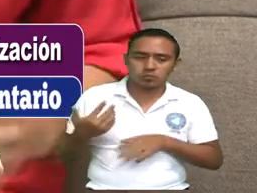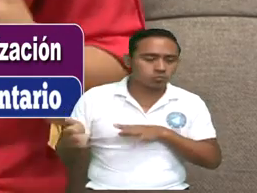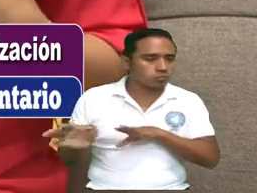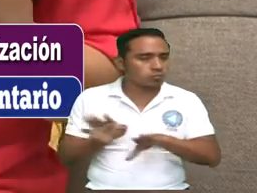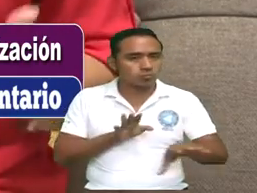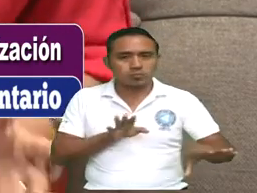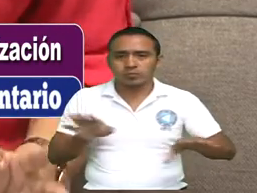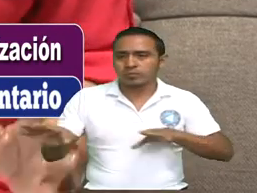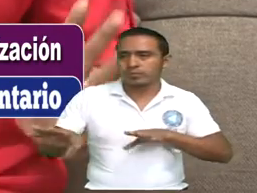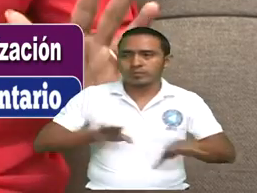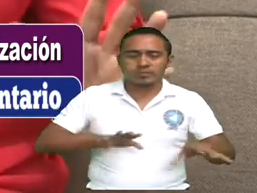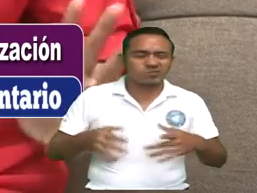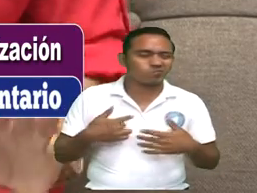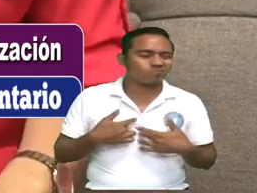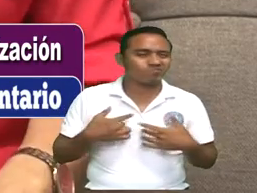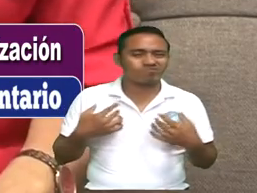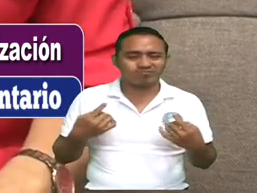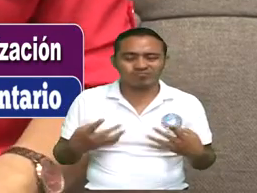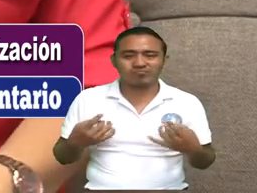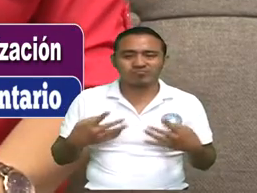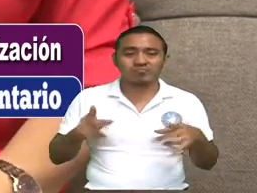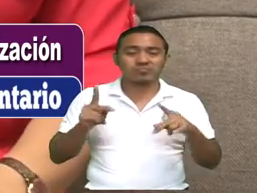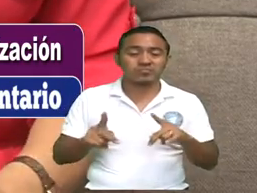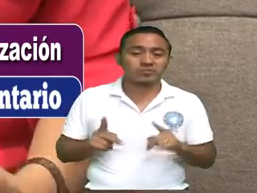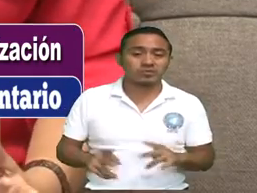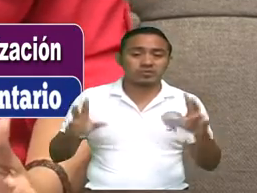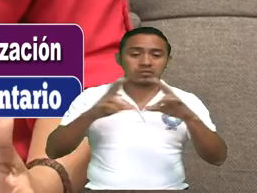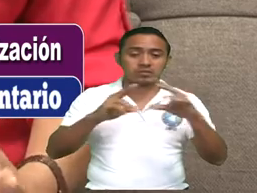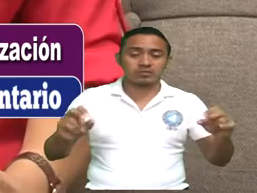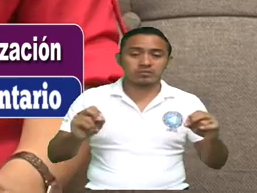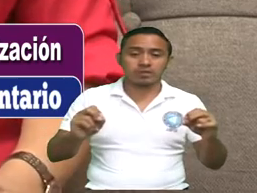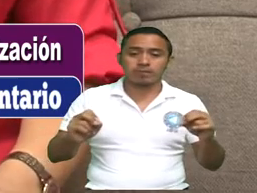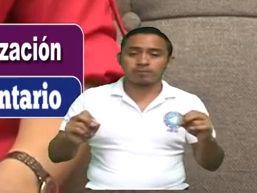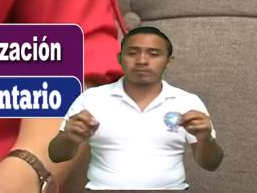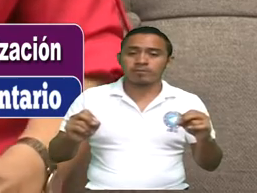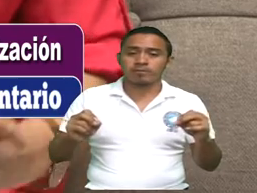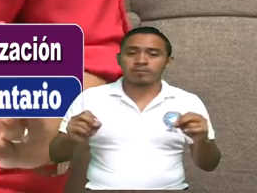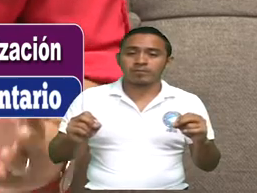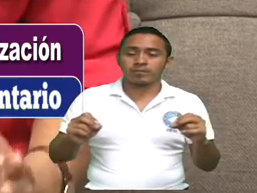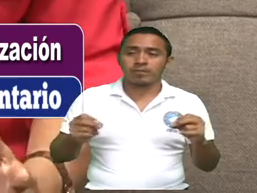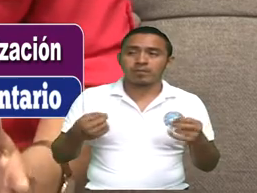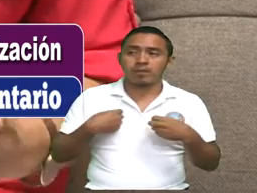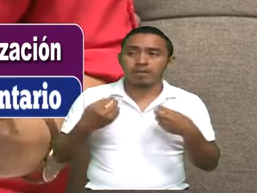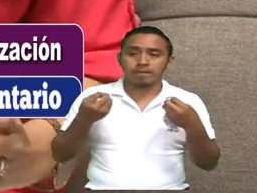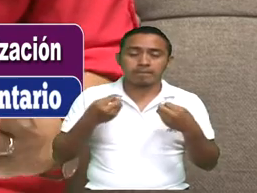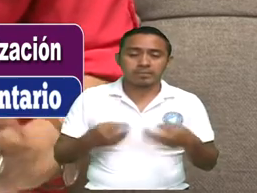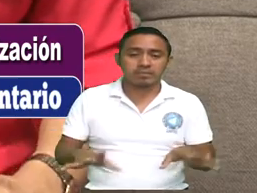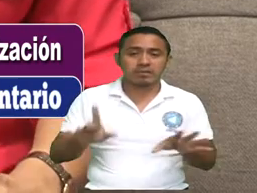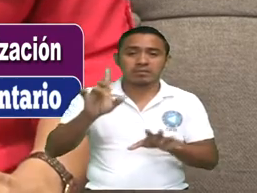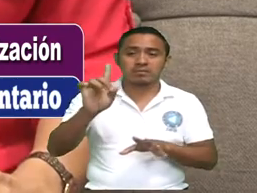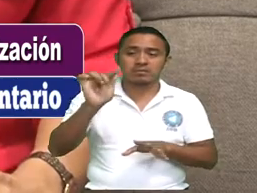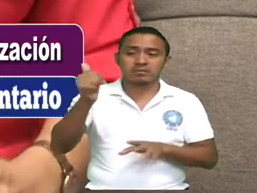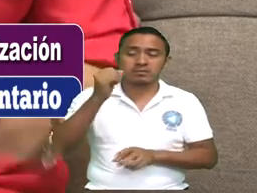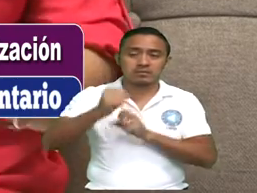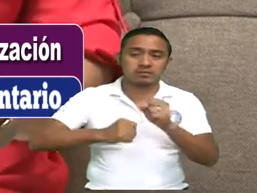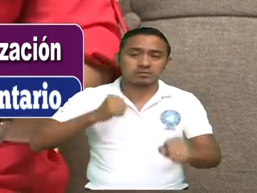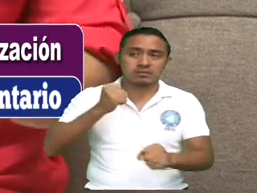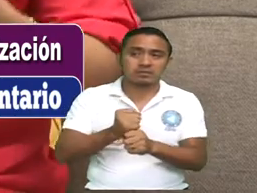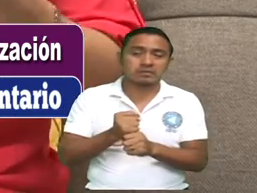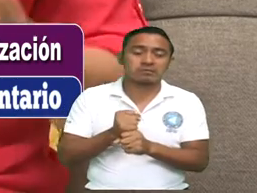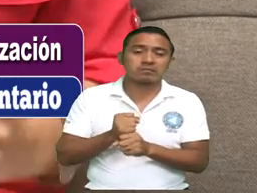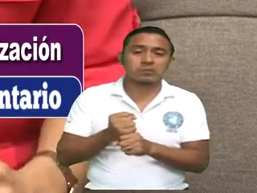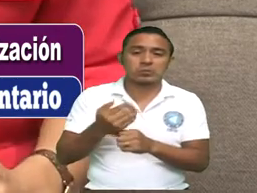obviarlo, porque nos duele, realmente nos duele a los nicaragüenses el hecho de no haber, de haber perdido 16 años en el que